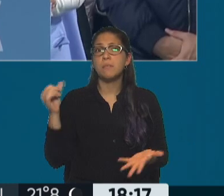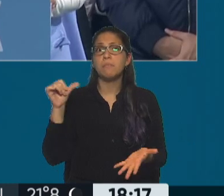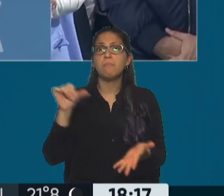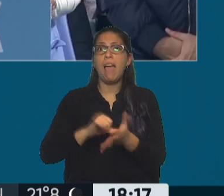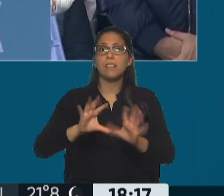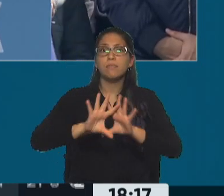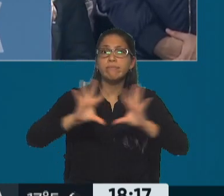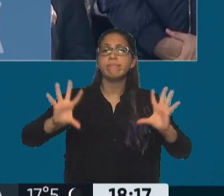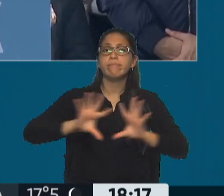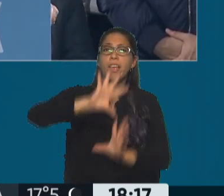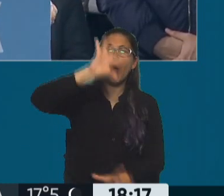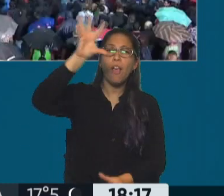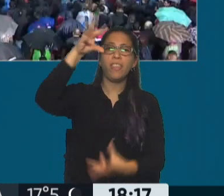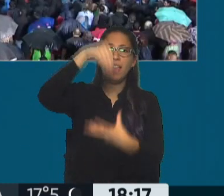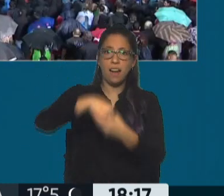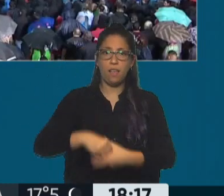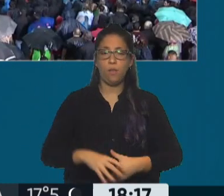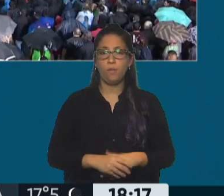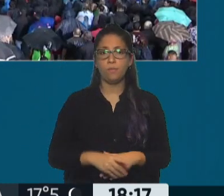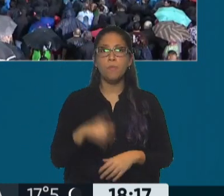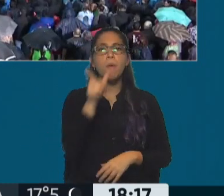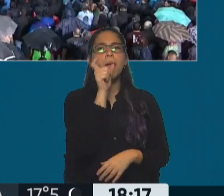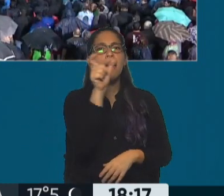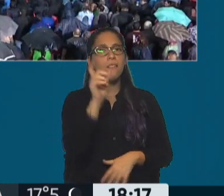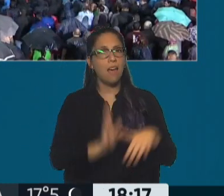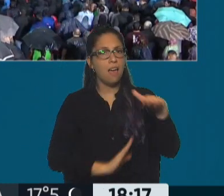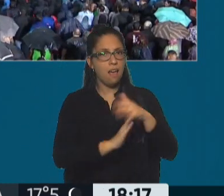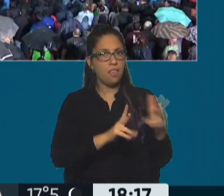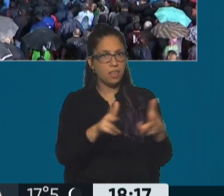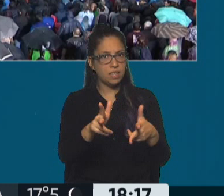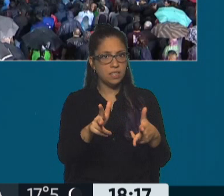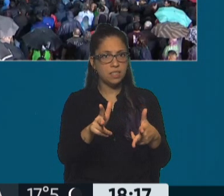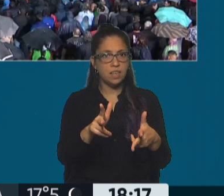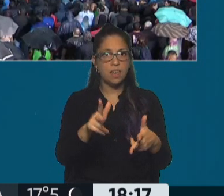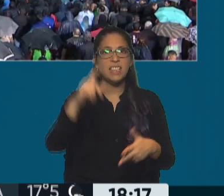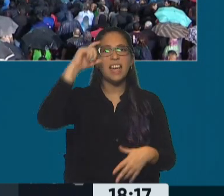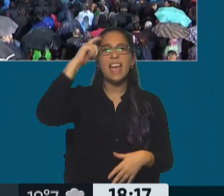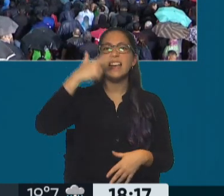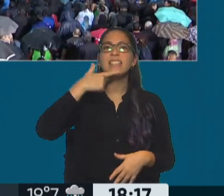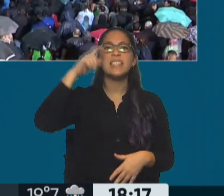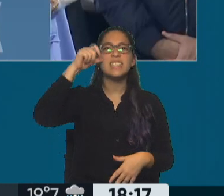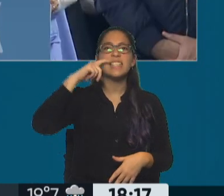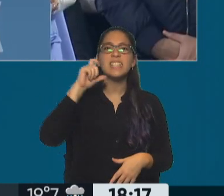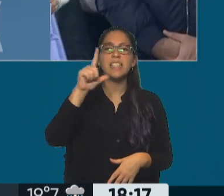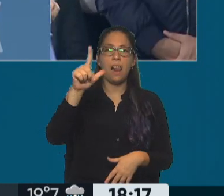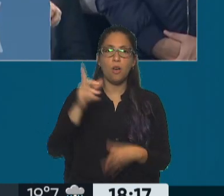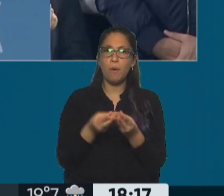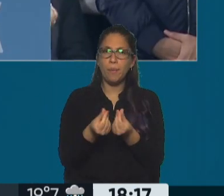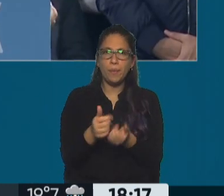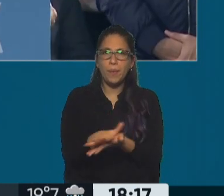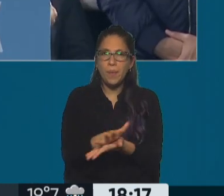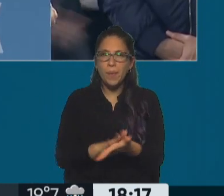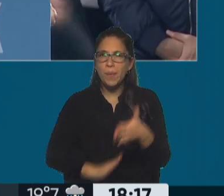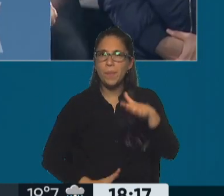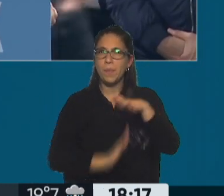integración. Vos utilizaste una palabra fundamental que apareció y es esencial. La democracia nos regaló, ya estamos